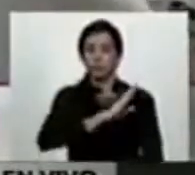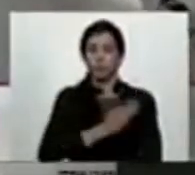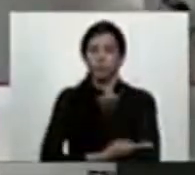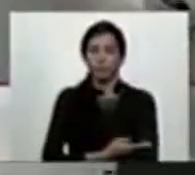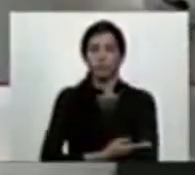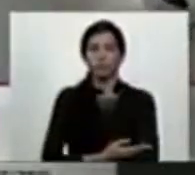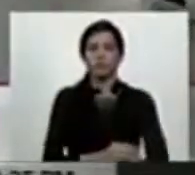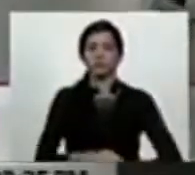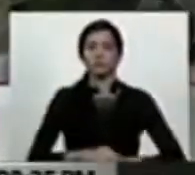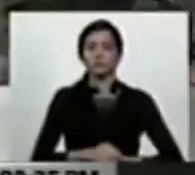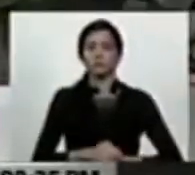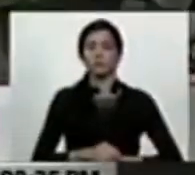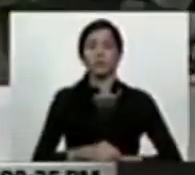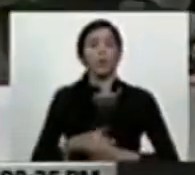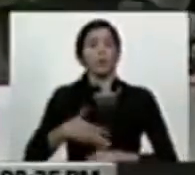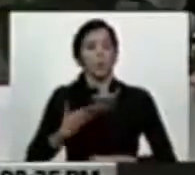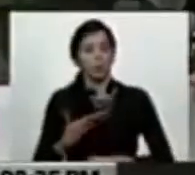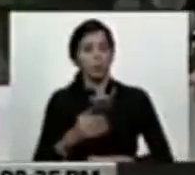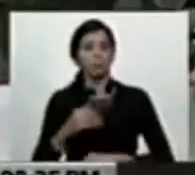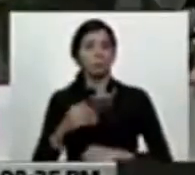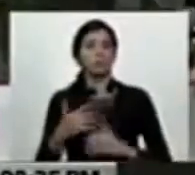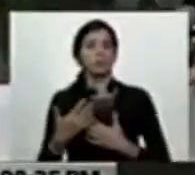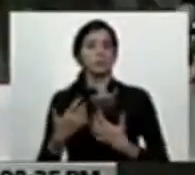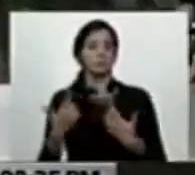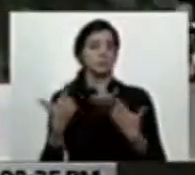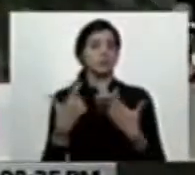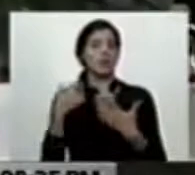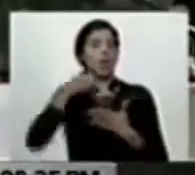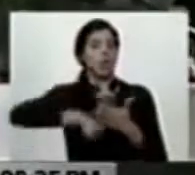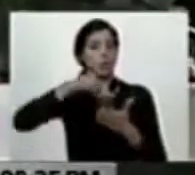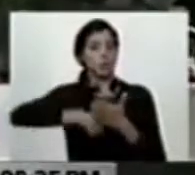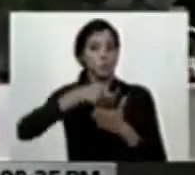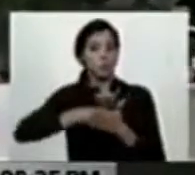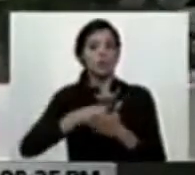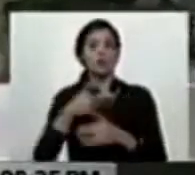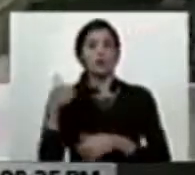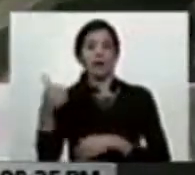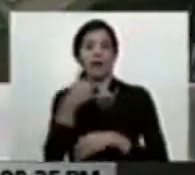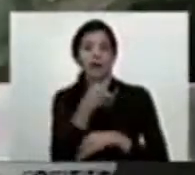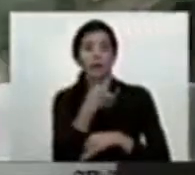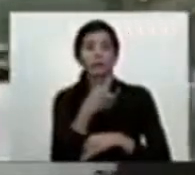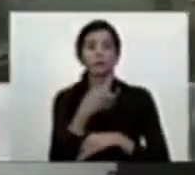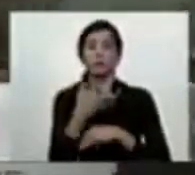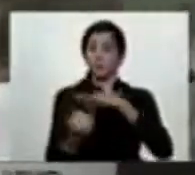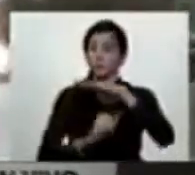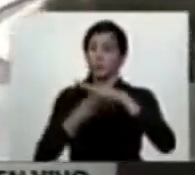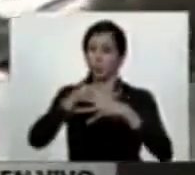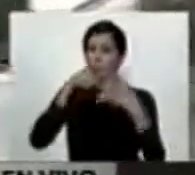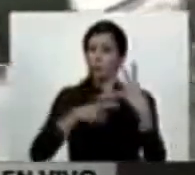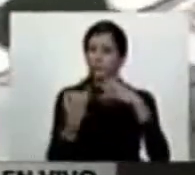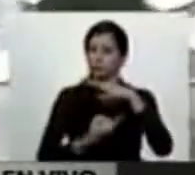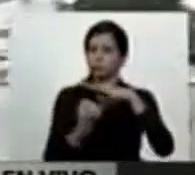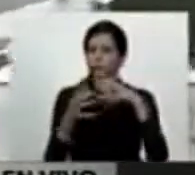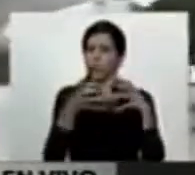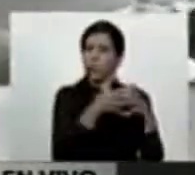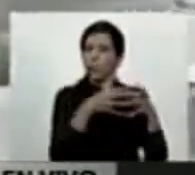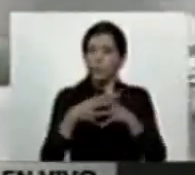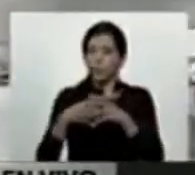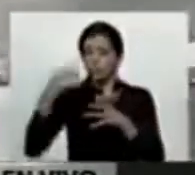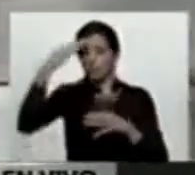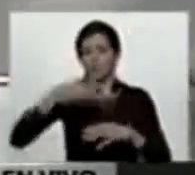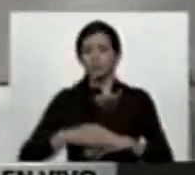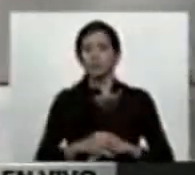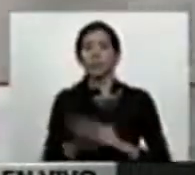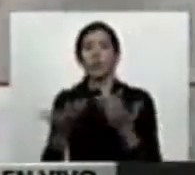de la capacidad de combate y el apresto operacional de la institución castrense, también el fortalecimiento de la unidad